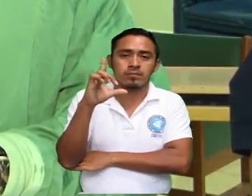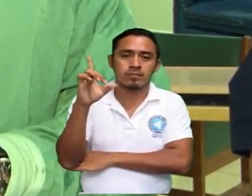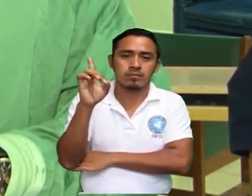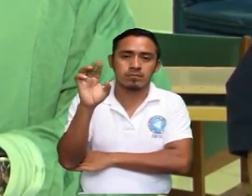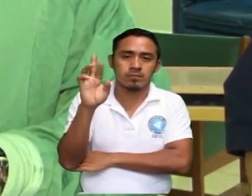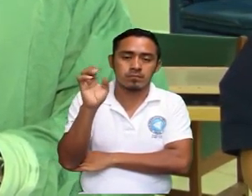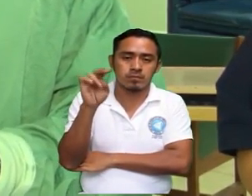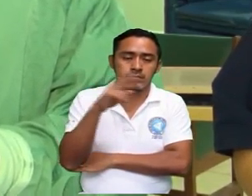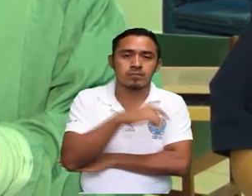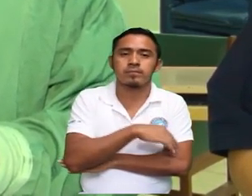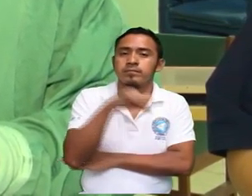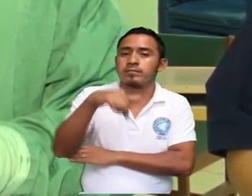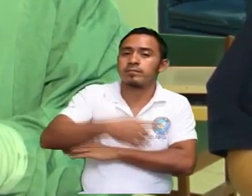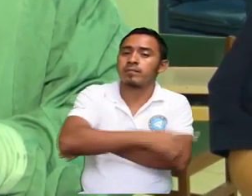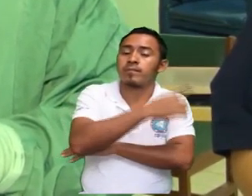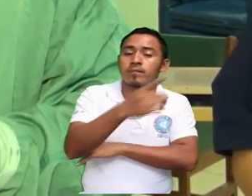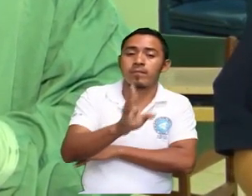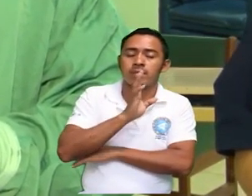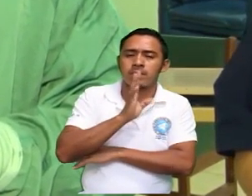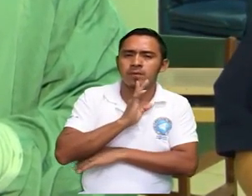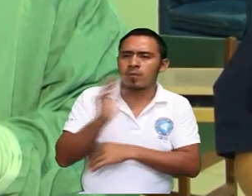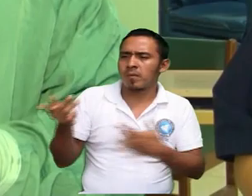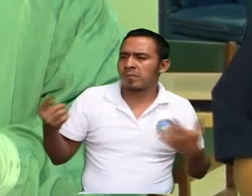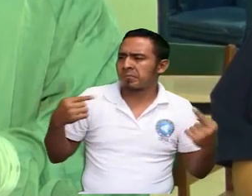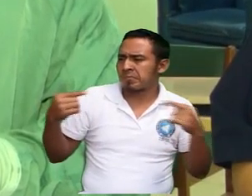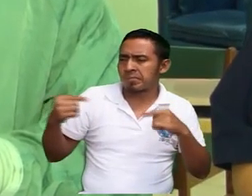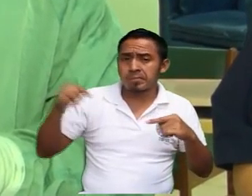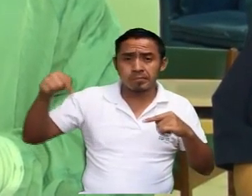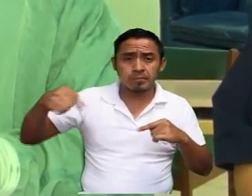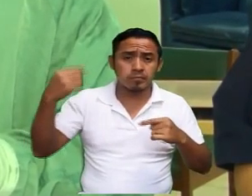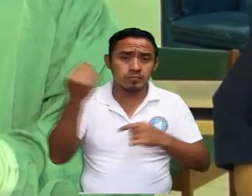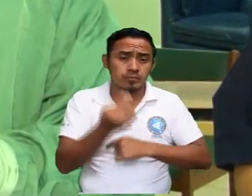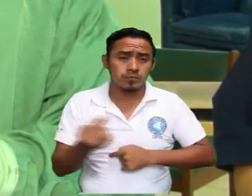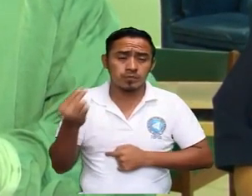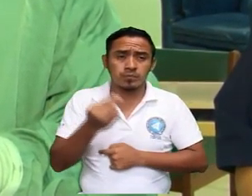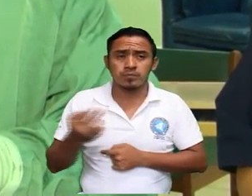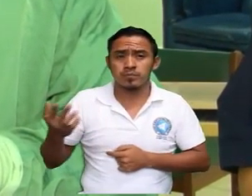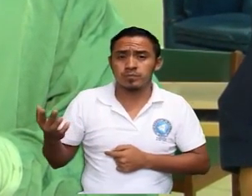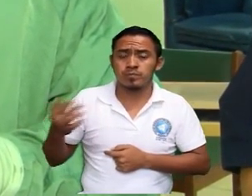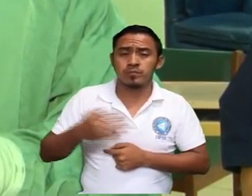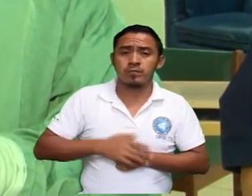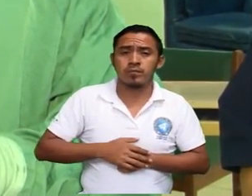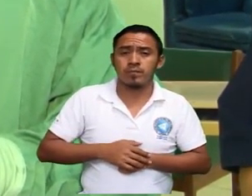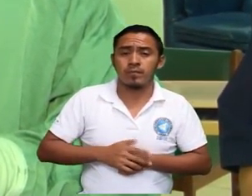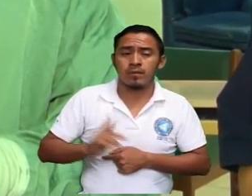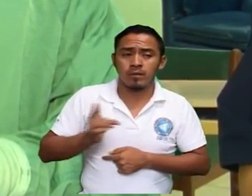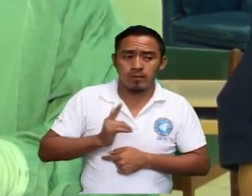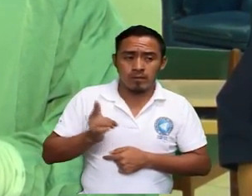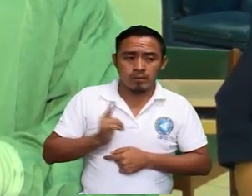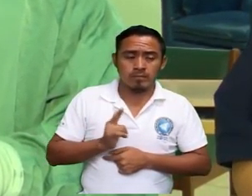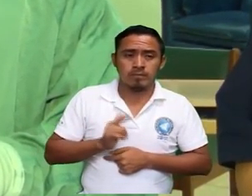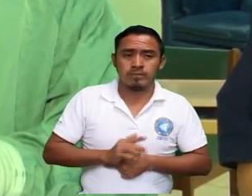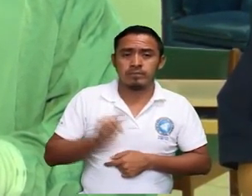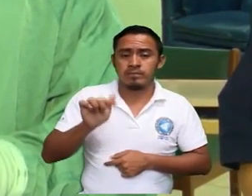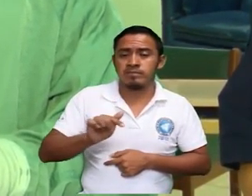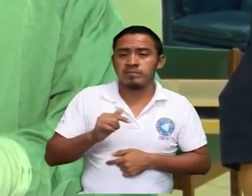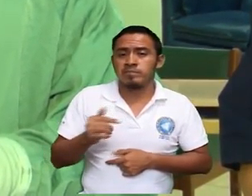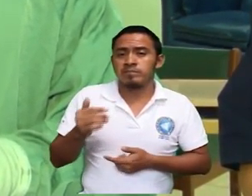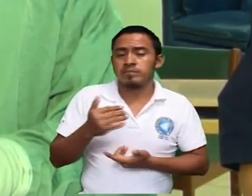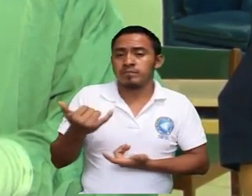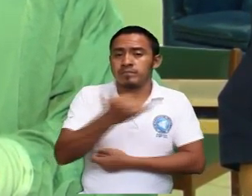estamos conversando sobre la estrategia que utiliza o que lleva a cabo esta unidad de